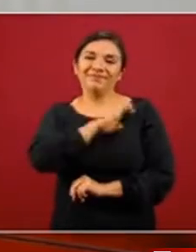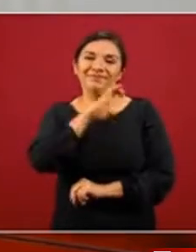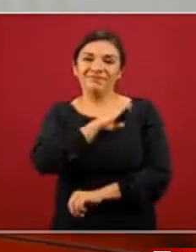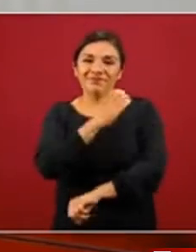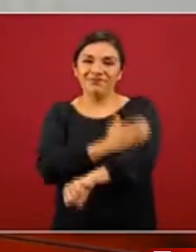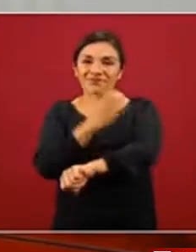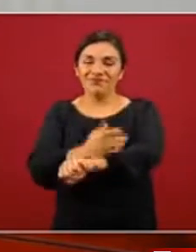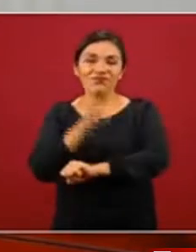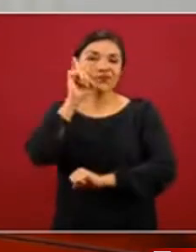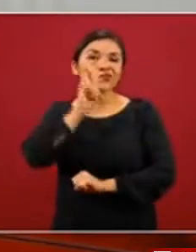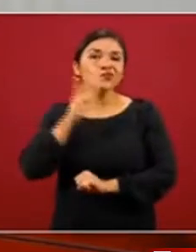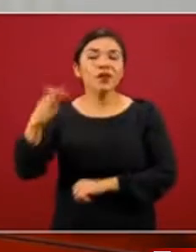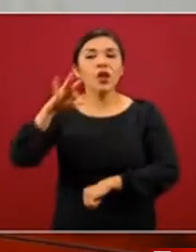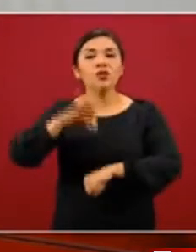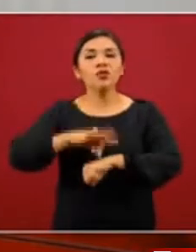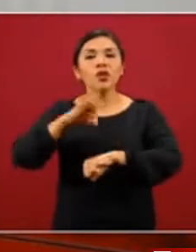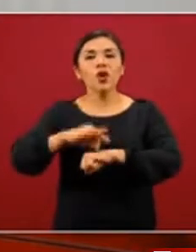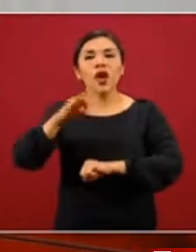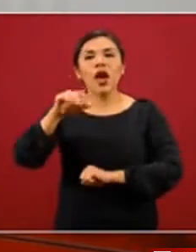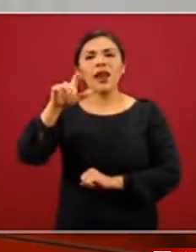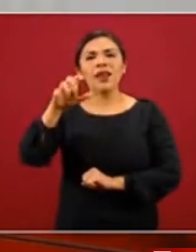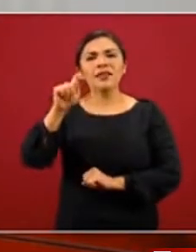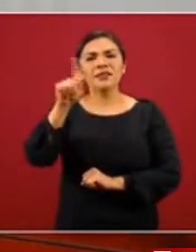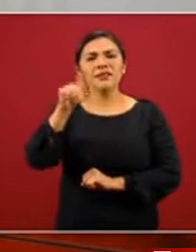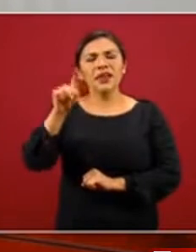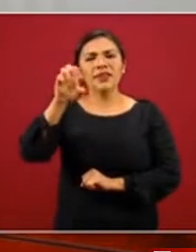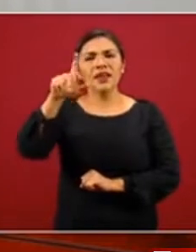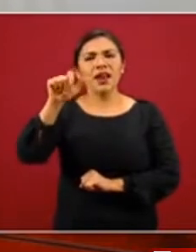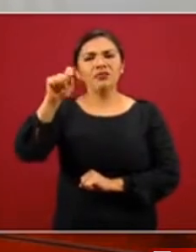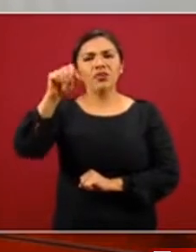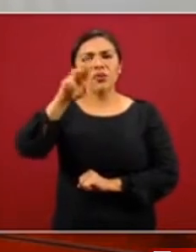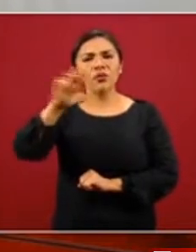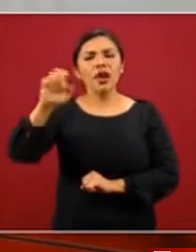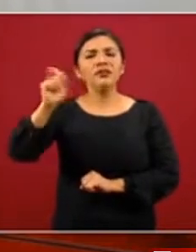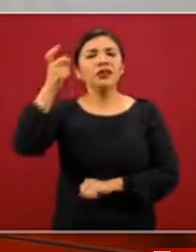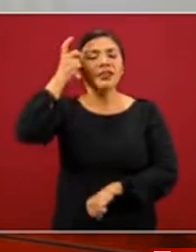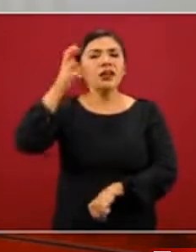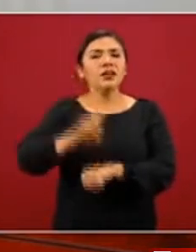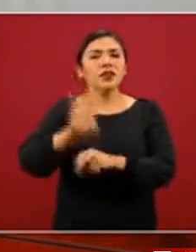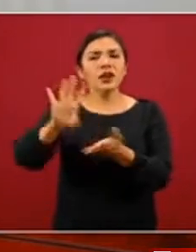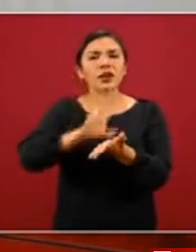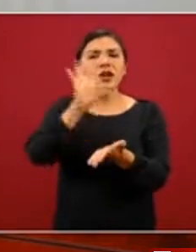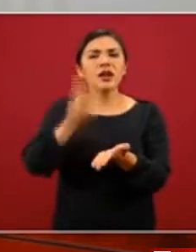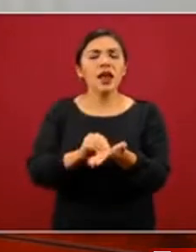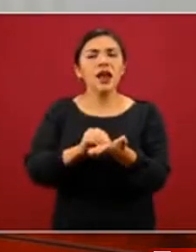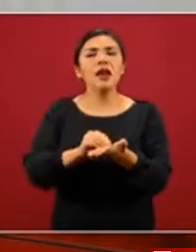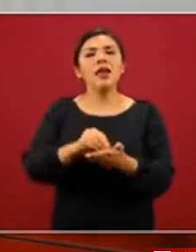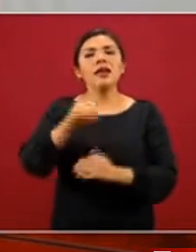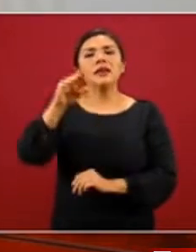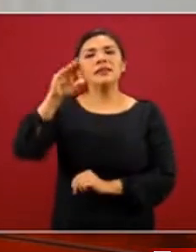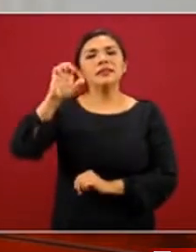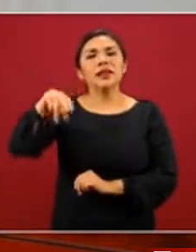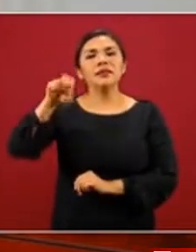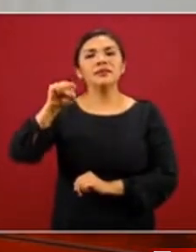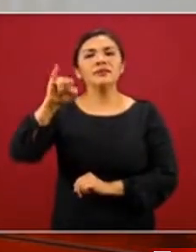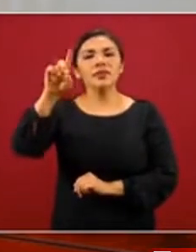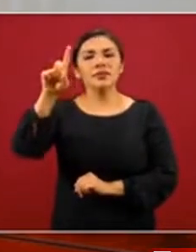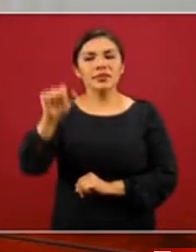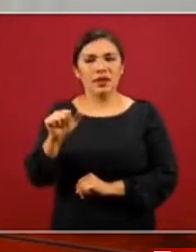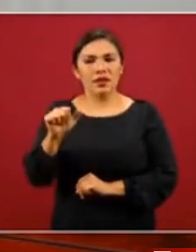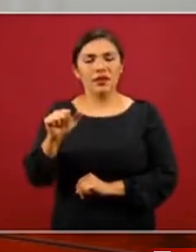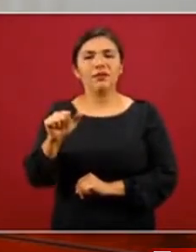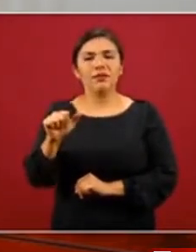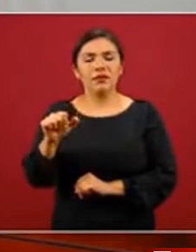compañera, la doctora Aletze de la Torre Rosas, quien es la directora general de CENSIDA, el Centro Nacional para